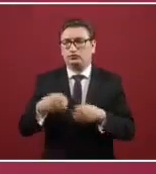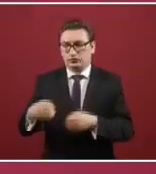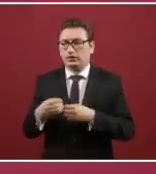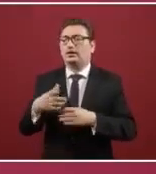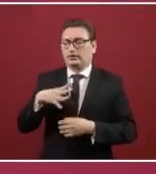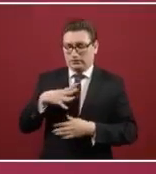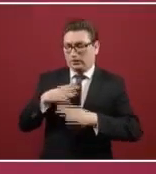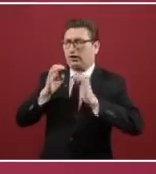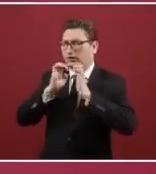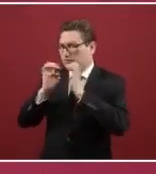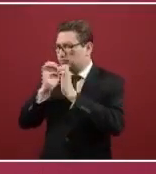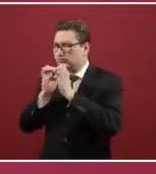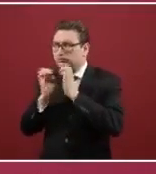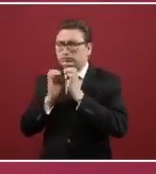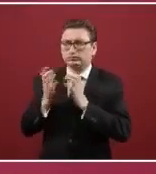entrevistas